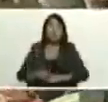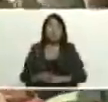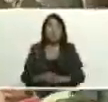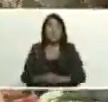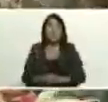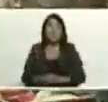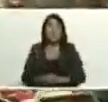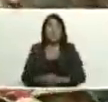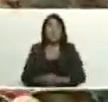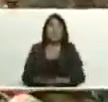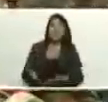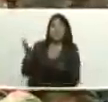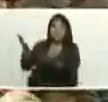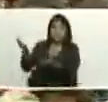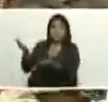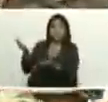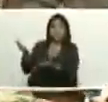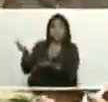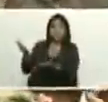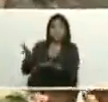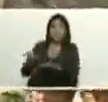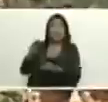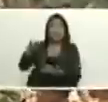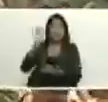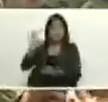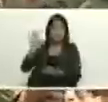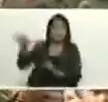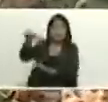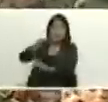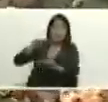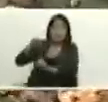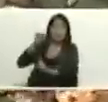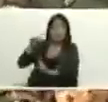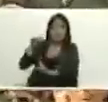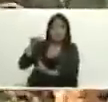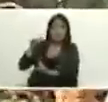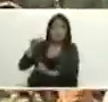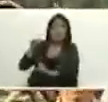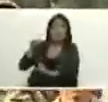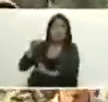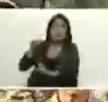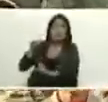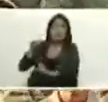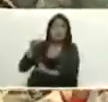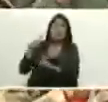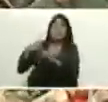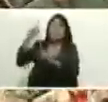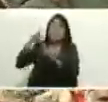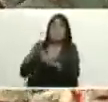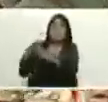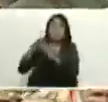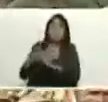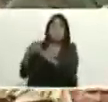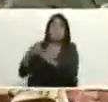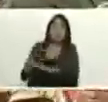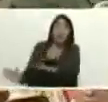Y con ese componente y el apoyo internacional de la derecha